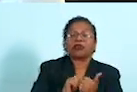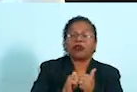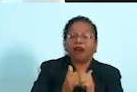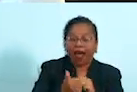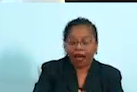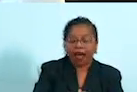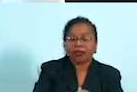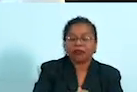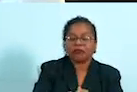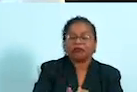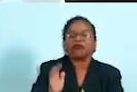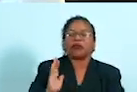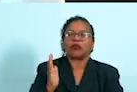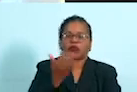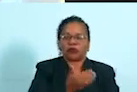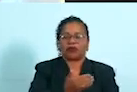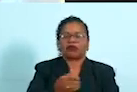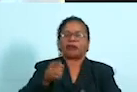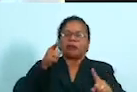Y